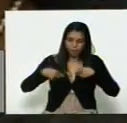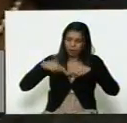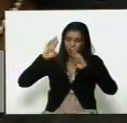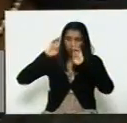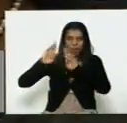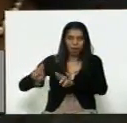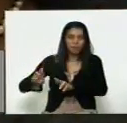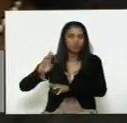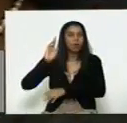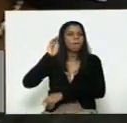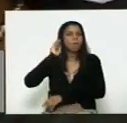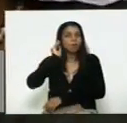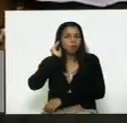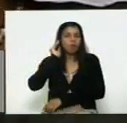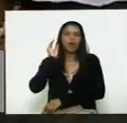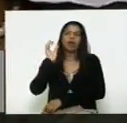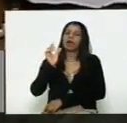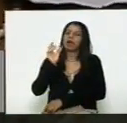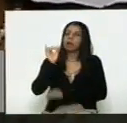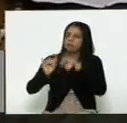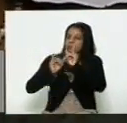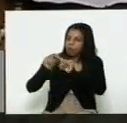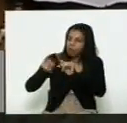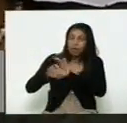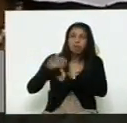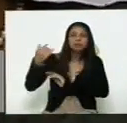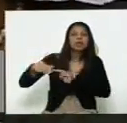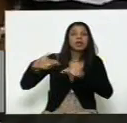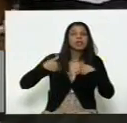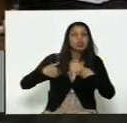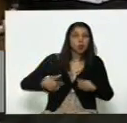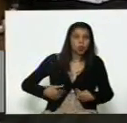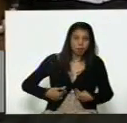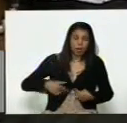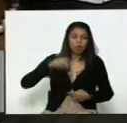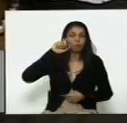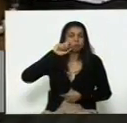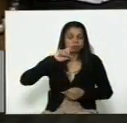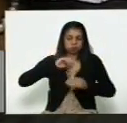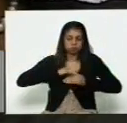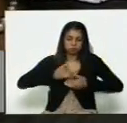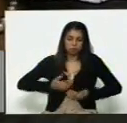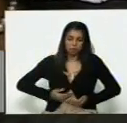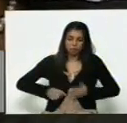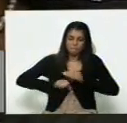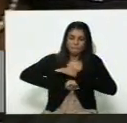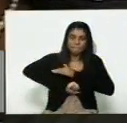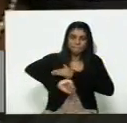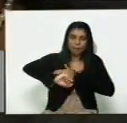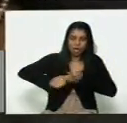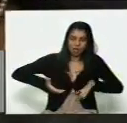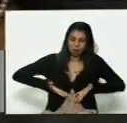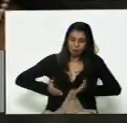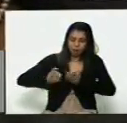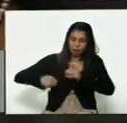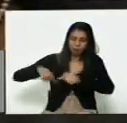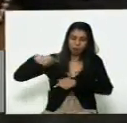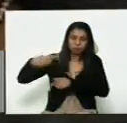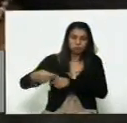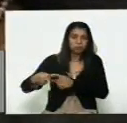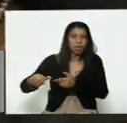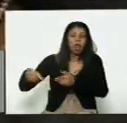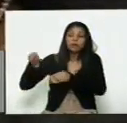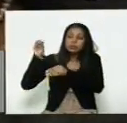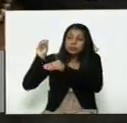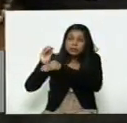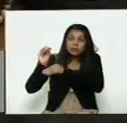su dignidad y derechos humanos durante la gestación, trabajo de parto, parto, nacimiento y posparto,